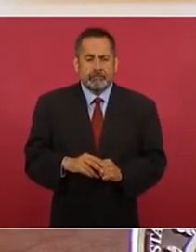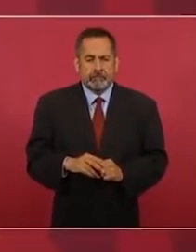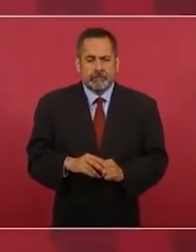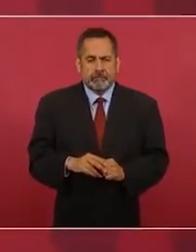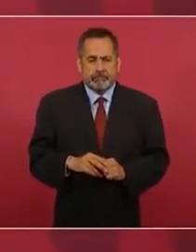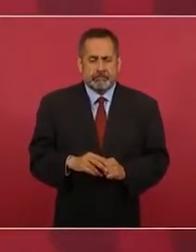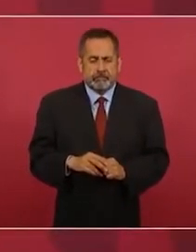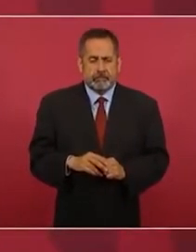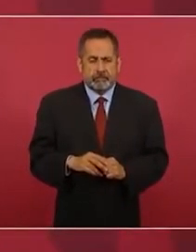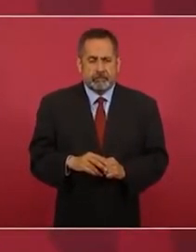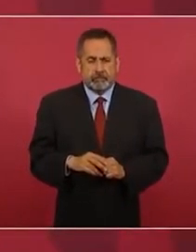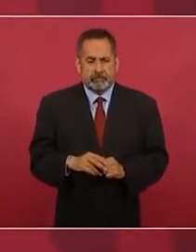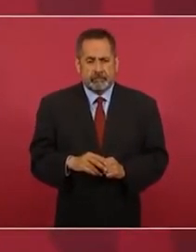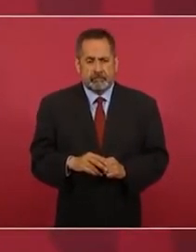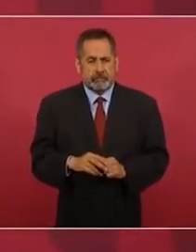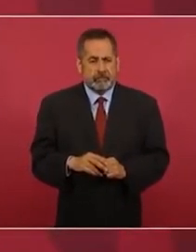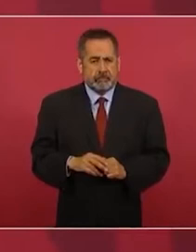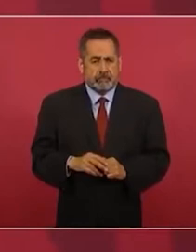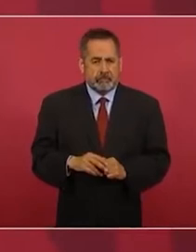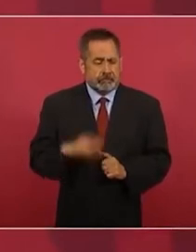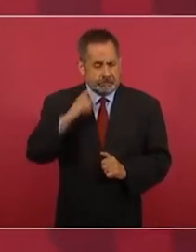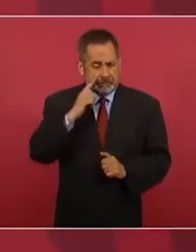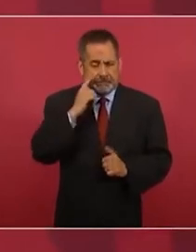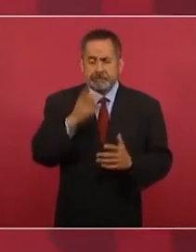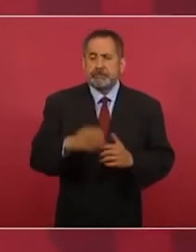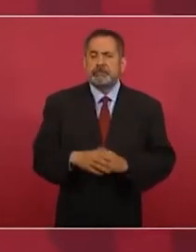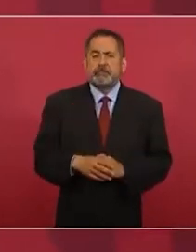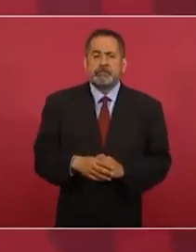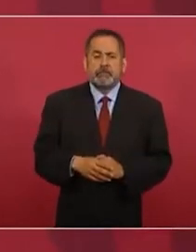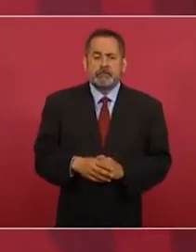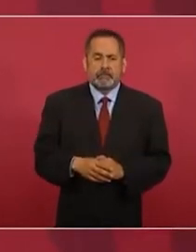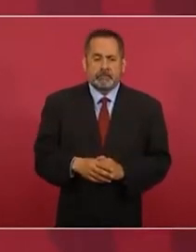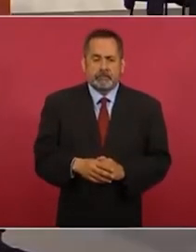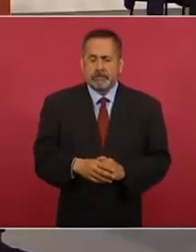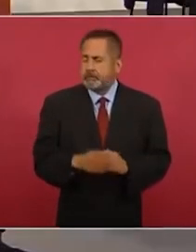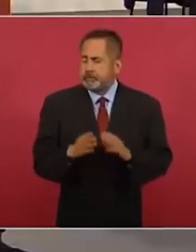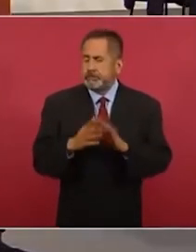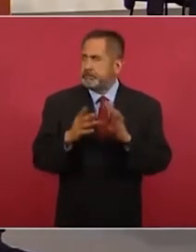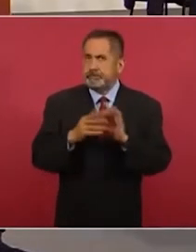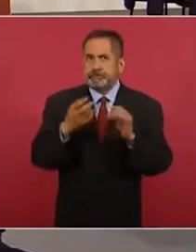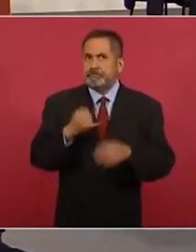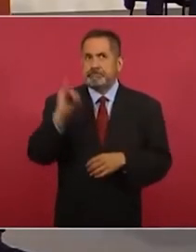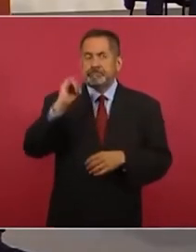A veces, fíjense hasta dónde se llegó.